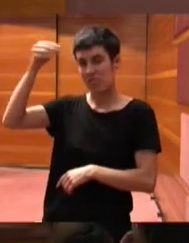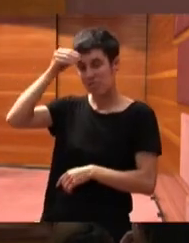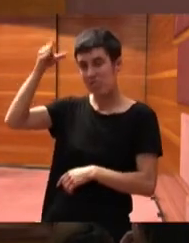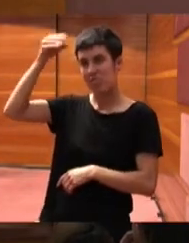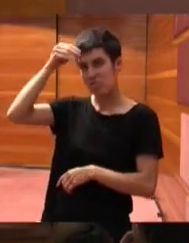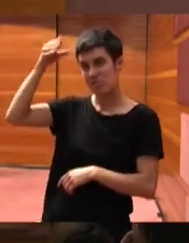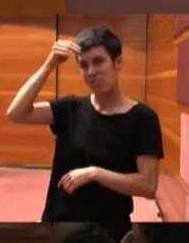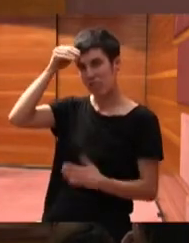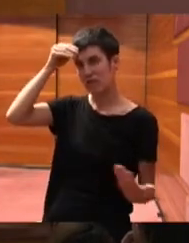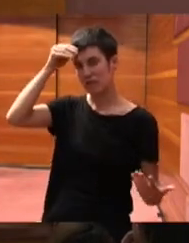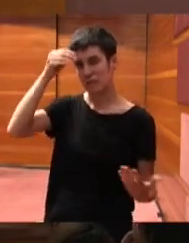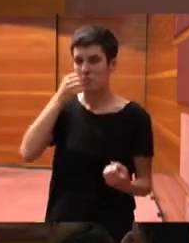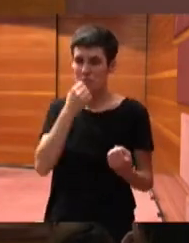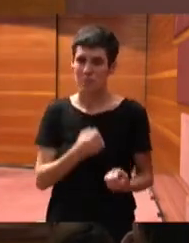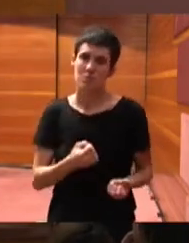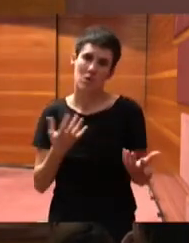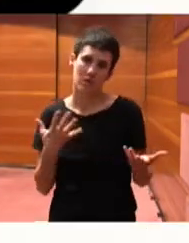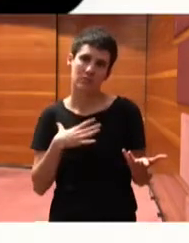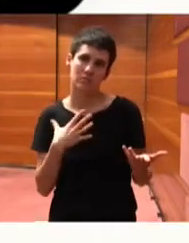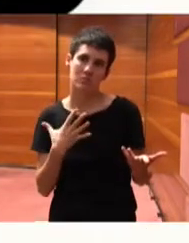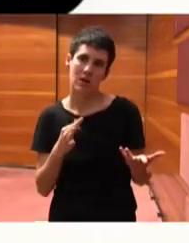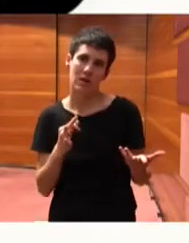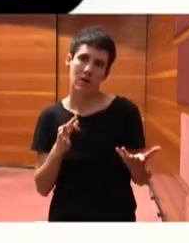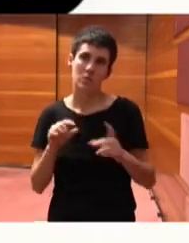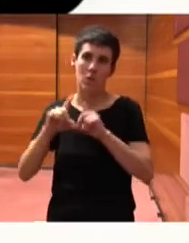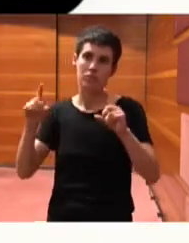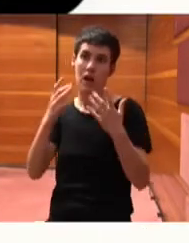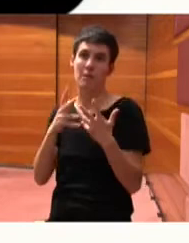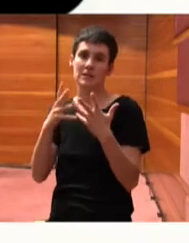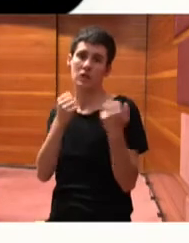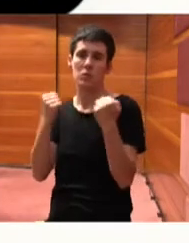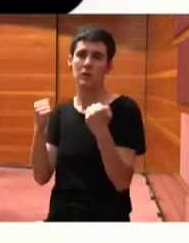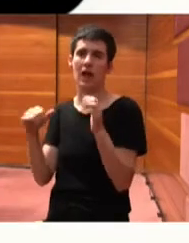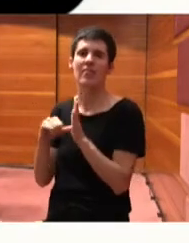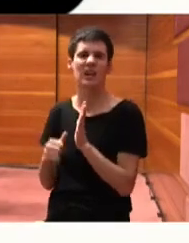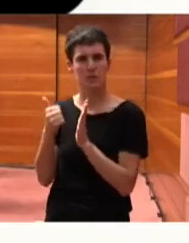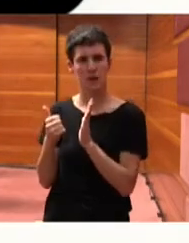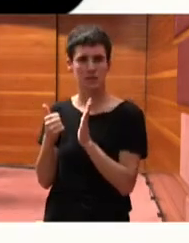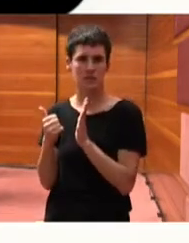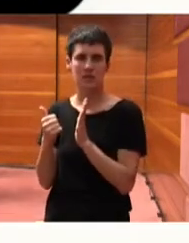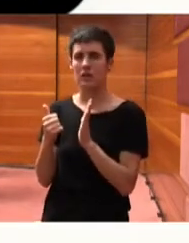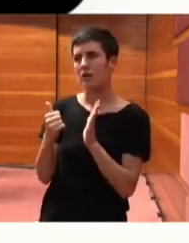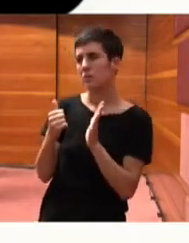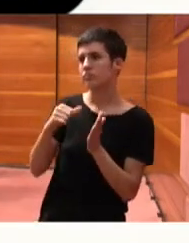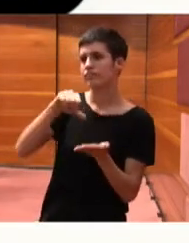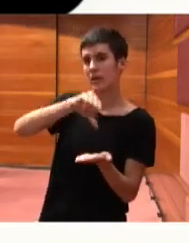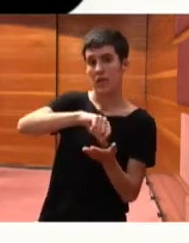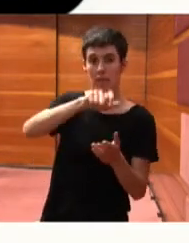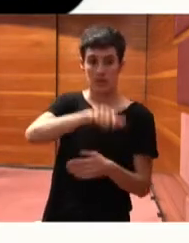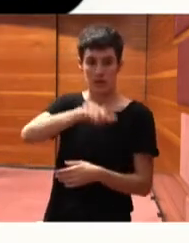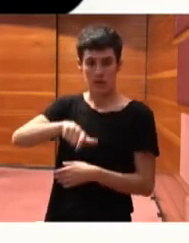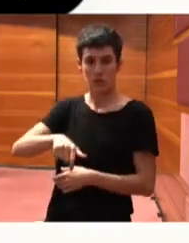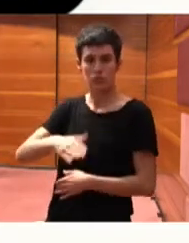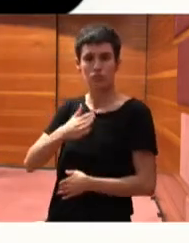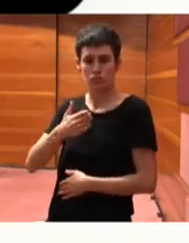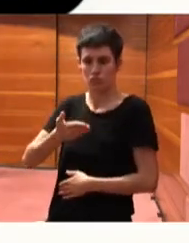dices, bueno, pero ¿y con mi administración más cercana? Porque esto es que me ha venido y está lejos, pero es verdad, a los ciudadanos nos importa sobre todo lo